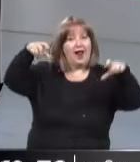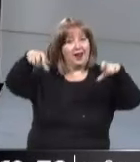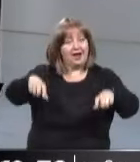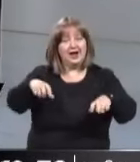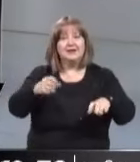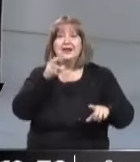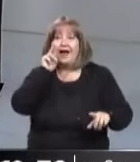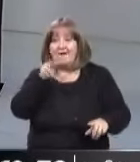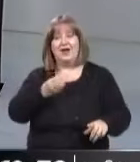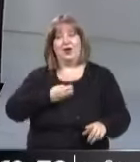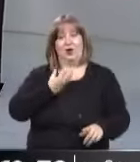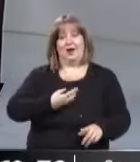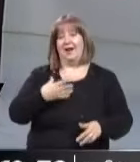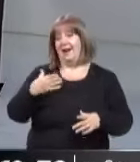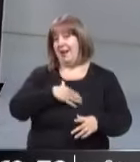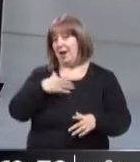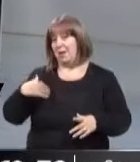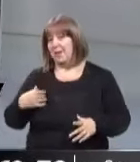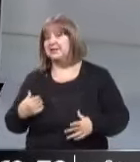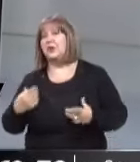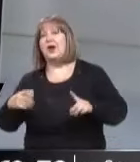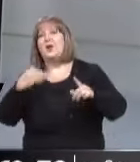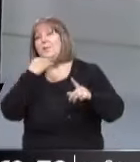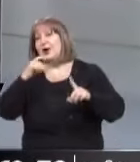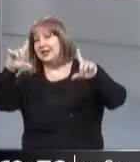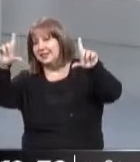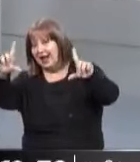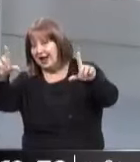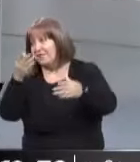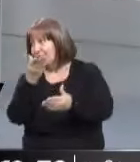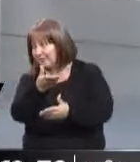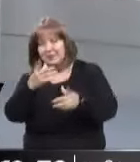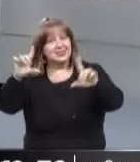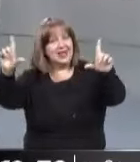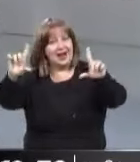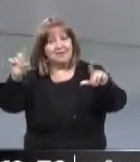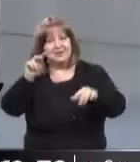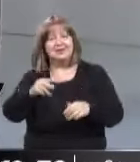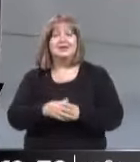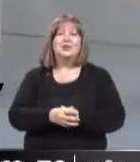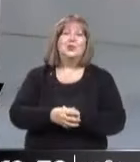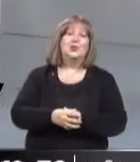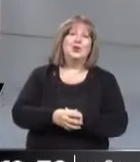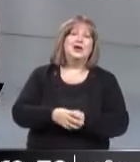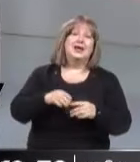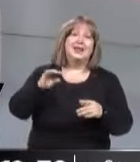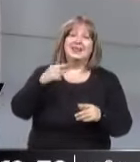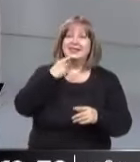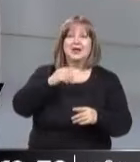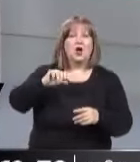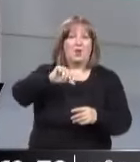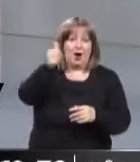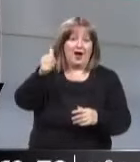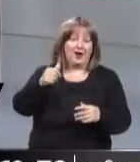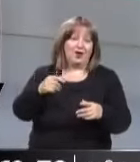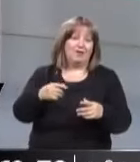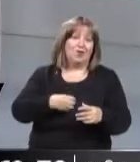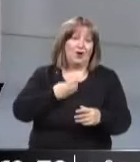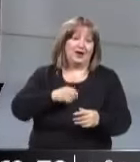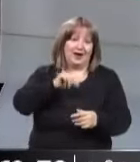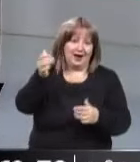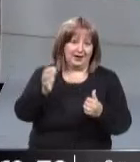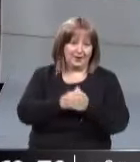Aparte no quieren ni por la tele, ¿viste? Dice, no quiero prometerle. Encima ganó Huracán. Ay, no. Yo quiero ir a la cancha, un fenómeno. Pero se podía ir a ver. Sí, claro. Ah,